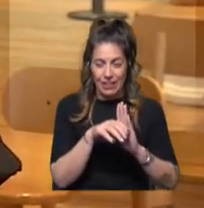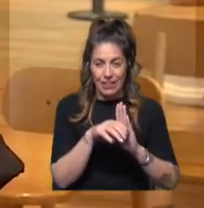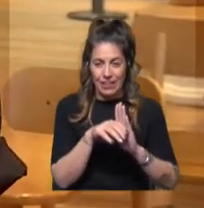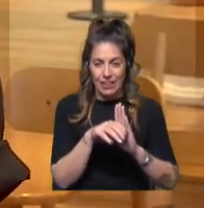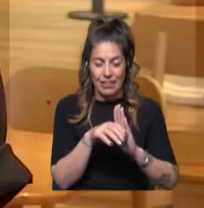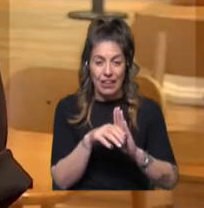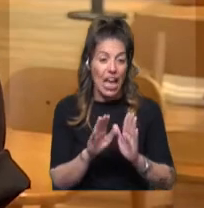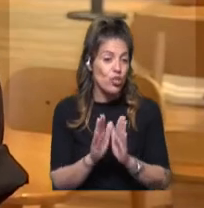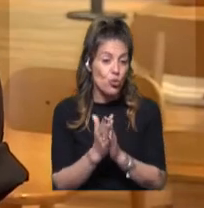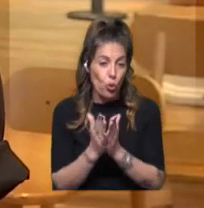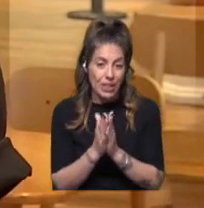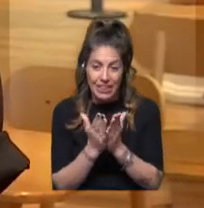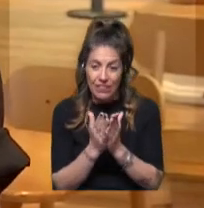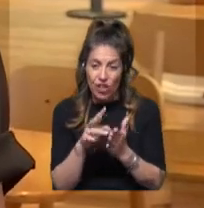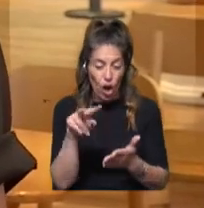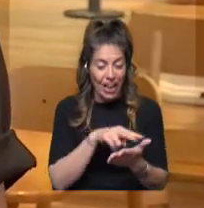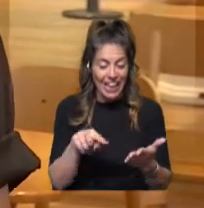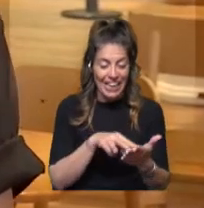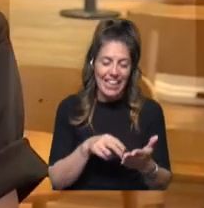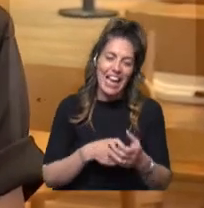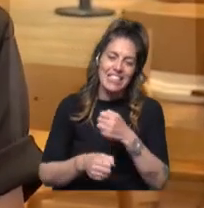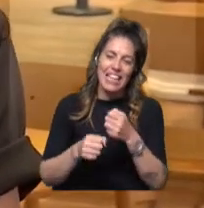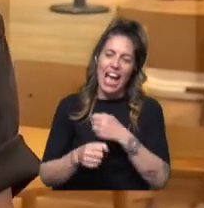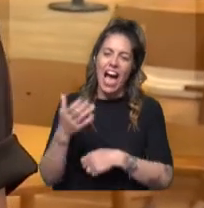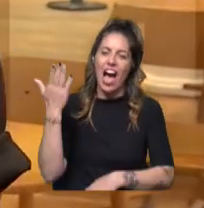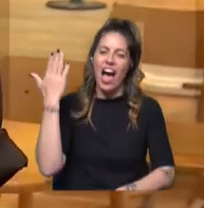Es un libro que leí hace muchísimos años